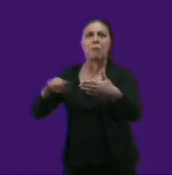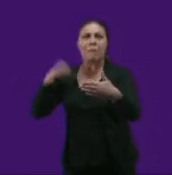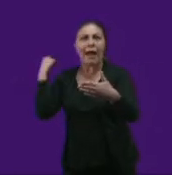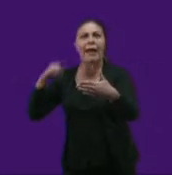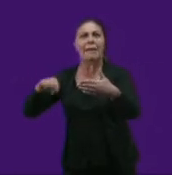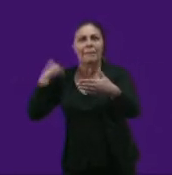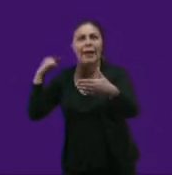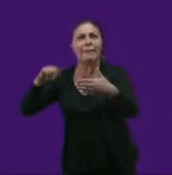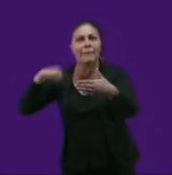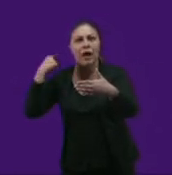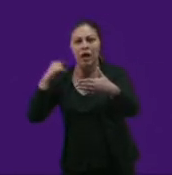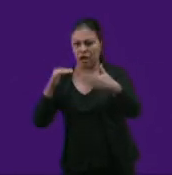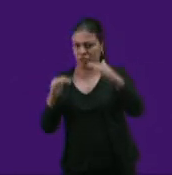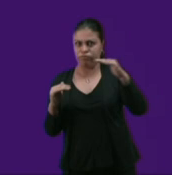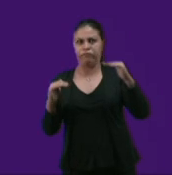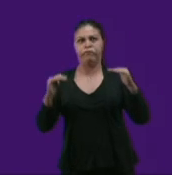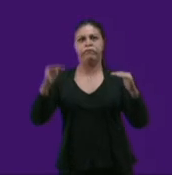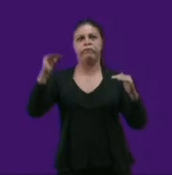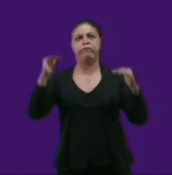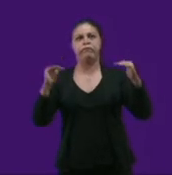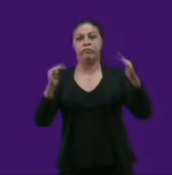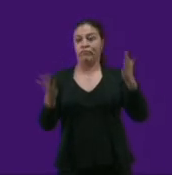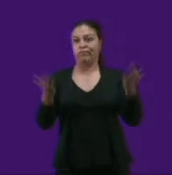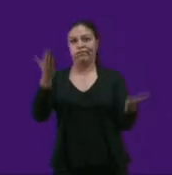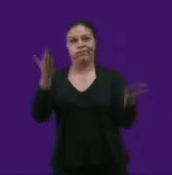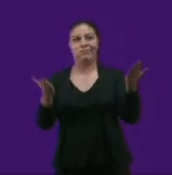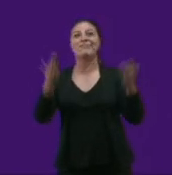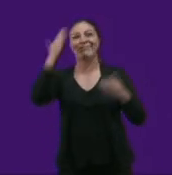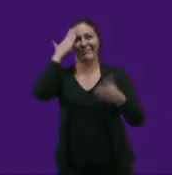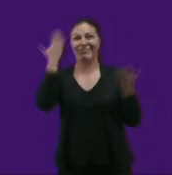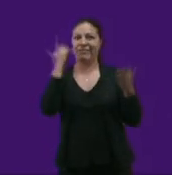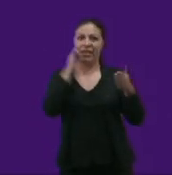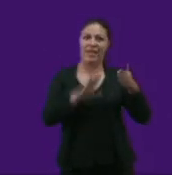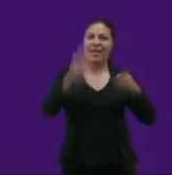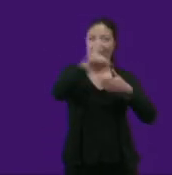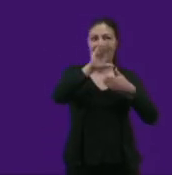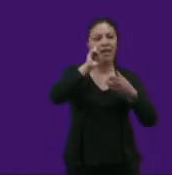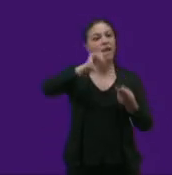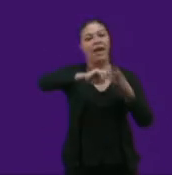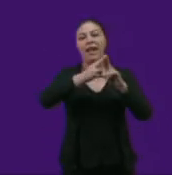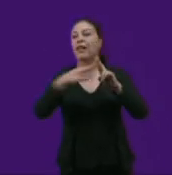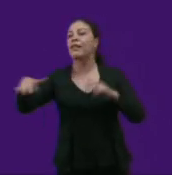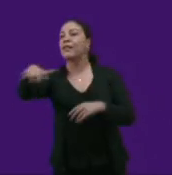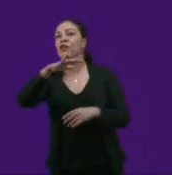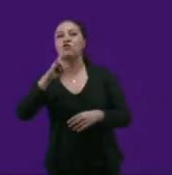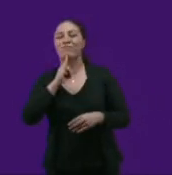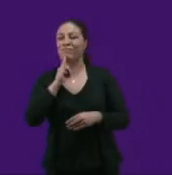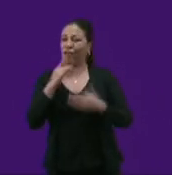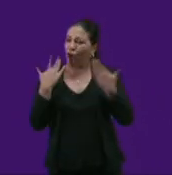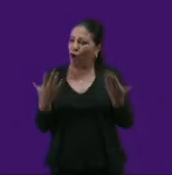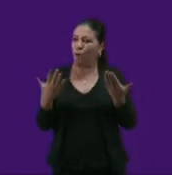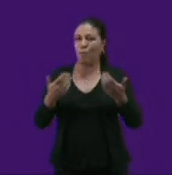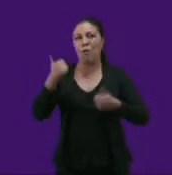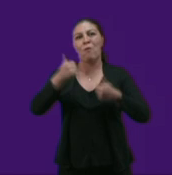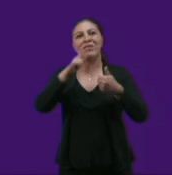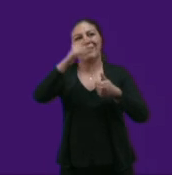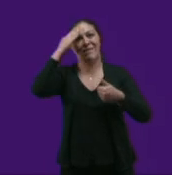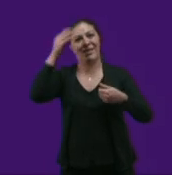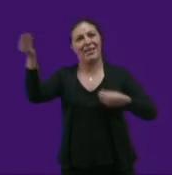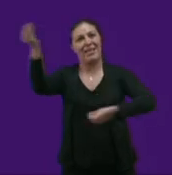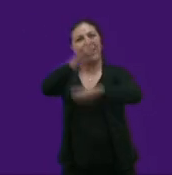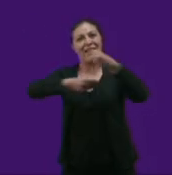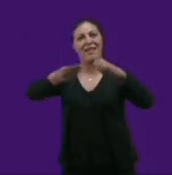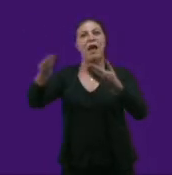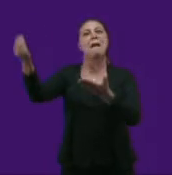en América Latina, a diferencia de Estados Unidos, por ejemplo, no había una solución para pagos digitales, no había